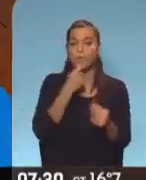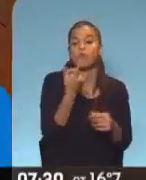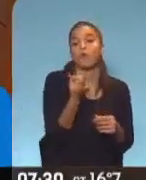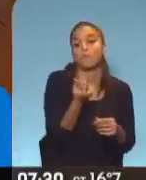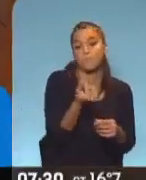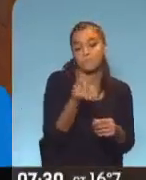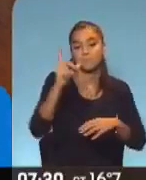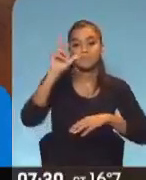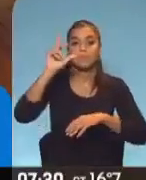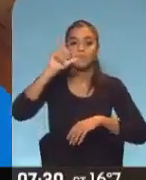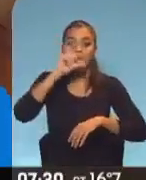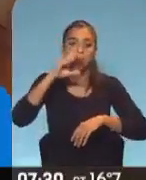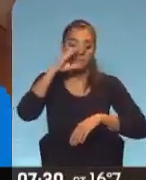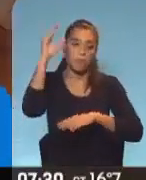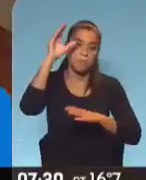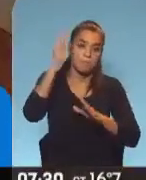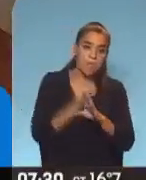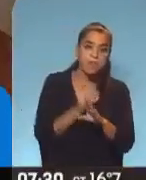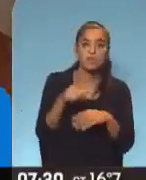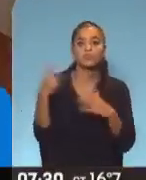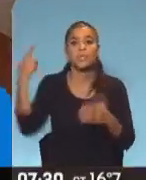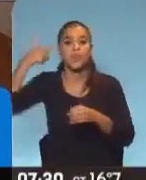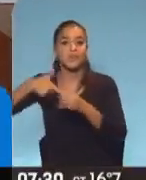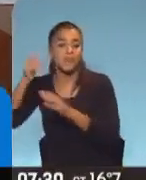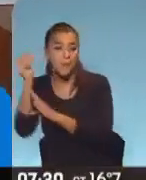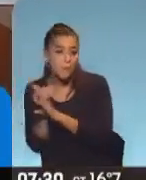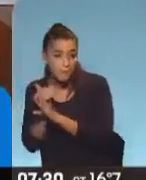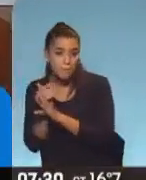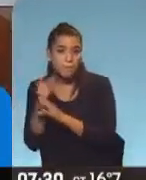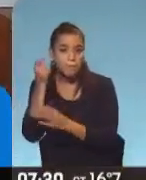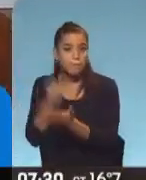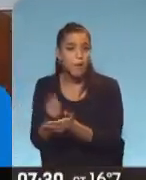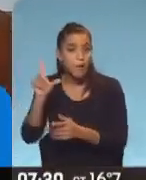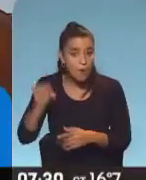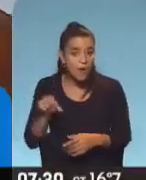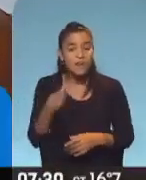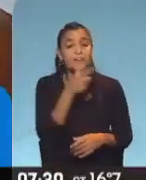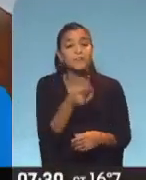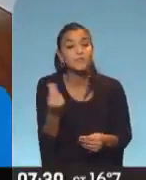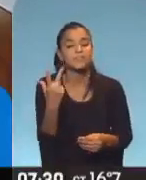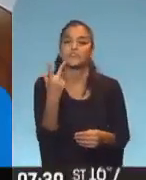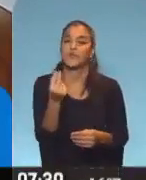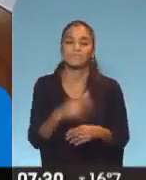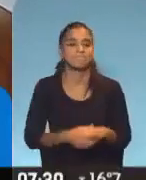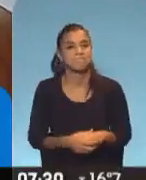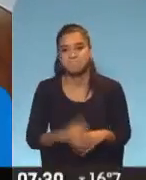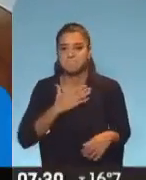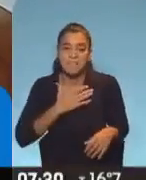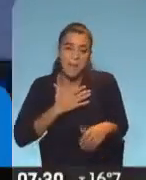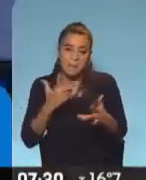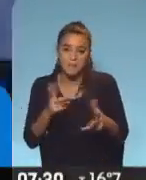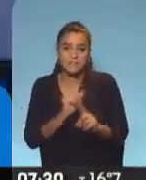entonces yo mañana cuando cargue nafta, la voy a pagar más barata. ¿Es así? ¿La voy a pagar más barata? La respuesta es no. Bueno. Lamento